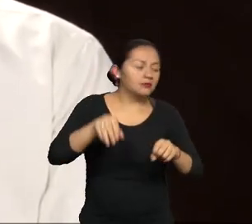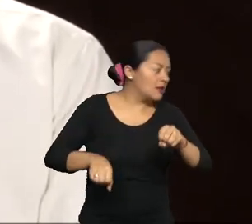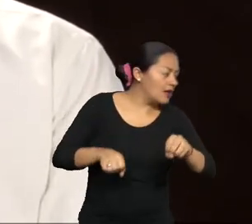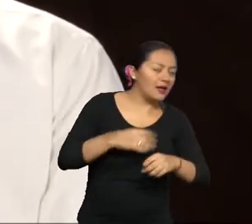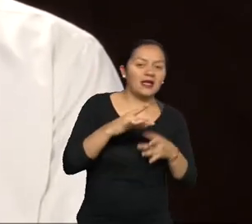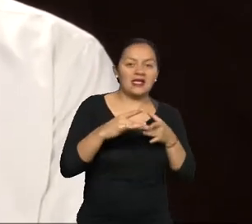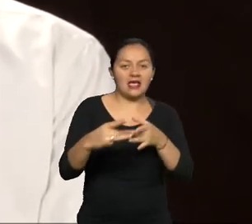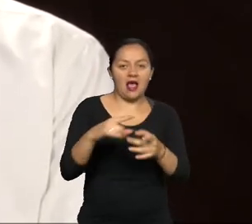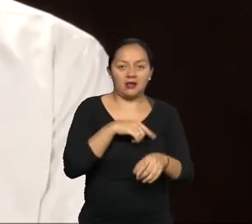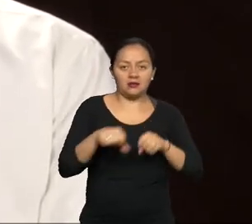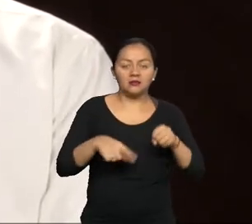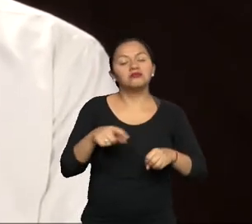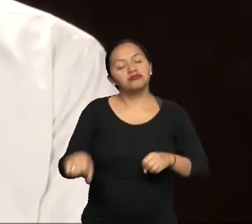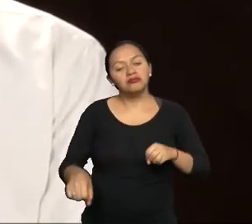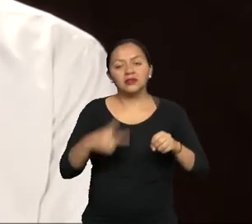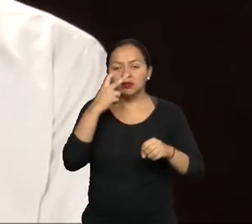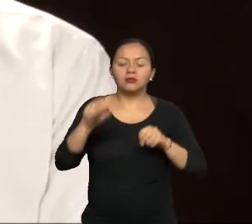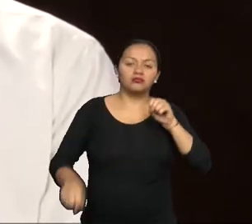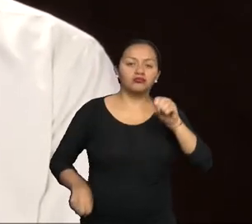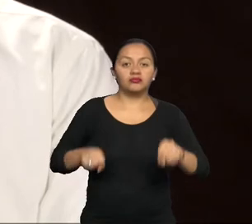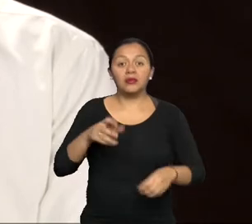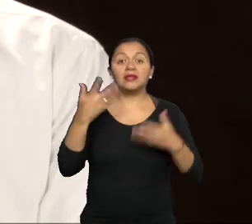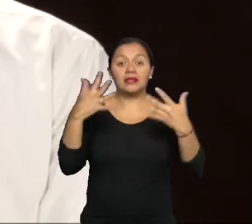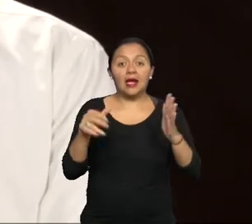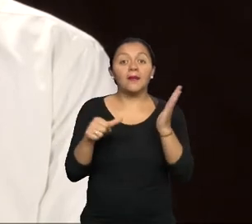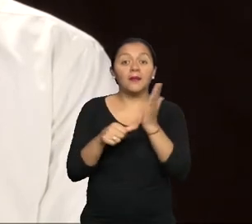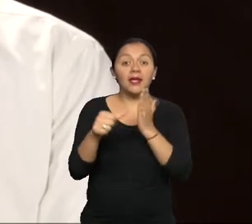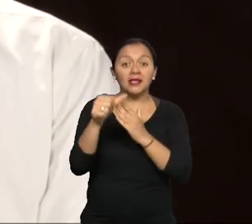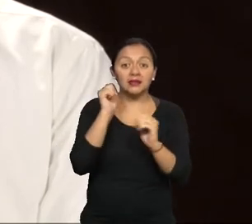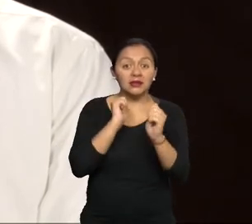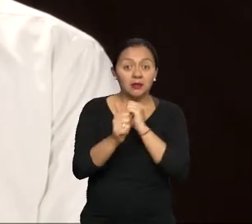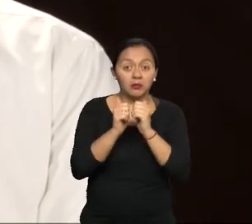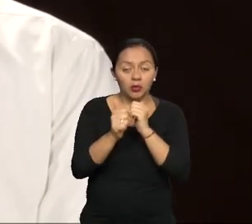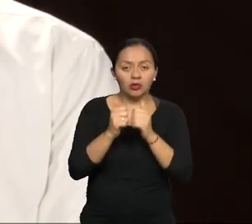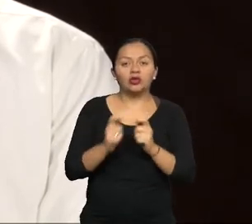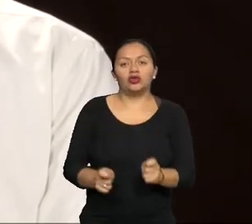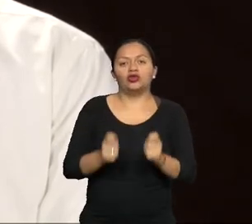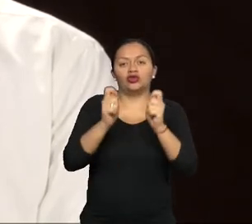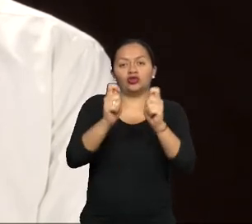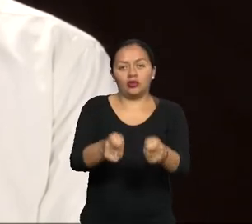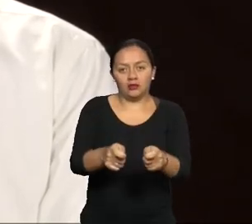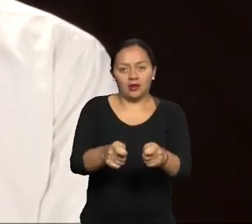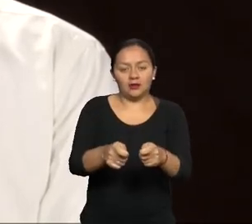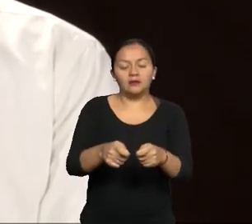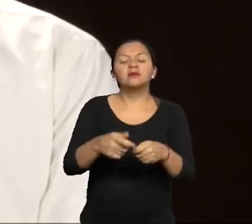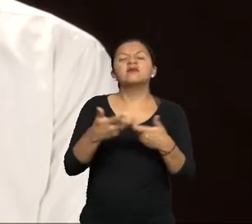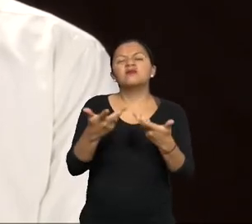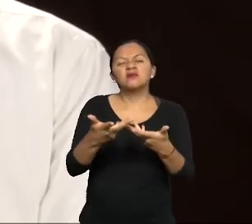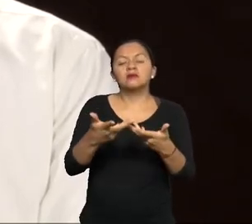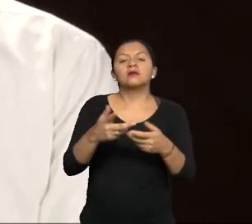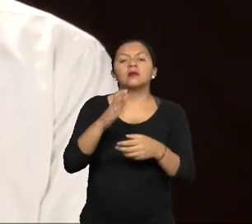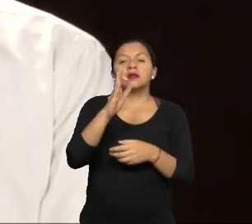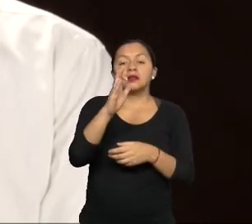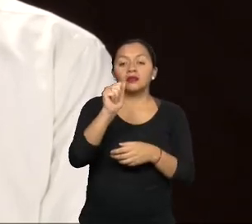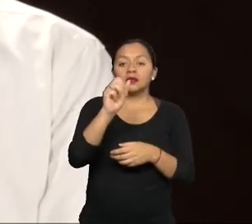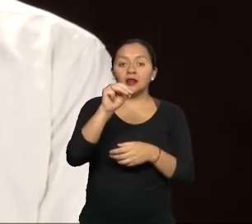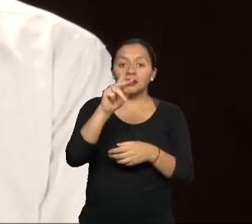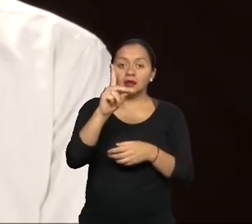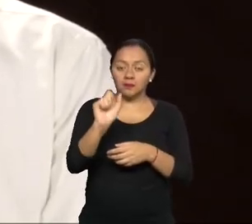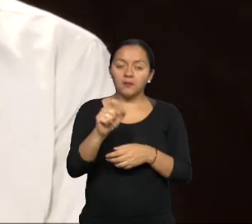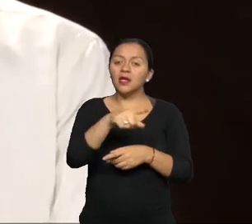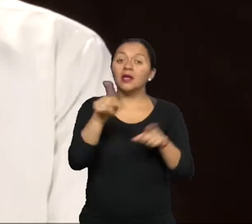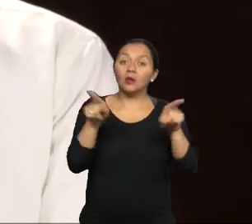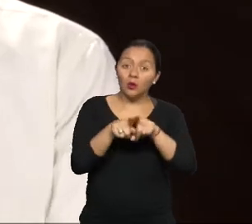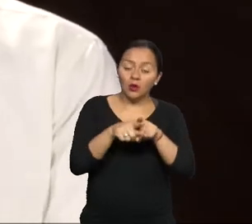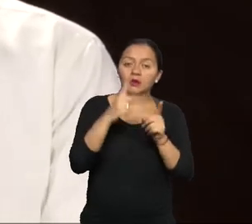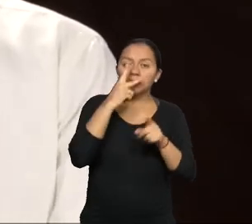eso, el Ministerio del Deporte apoyó a la federación con la dotación de implementos de tándem. El tándem, en cambio, es una bicicleta paralela,